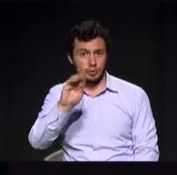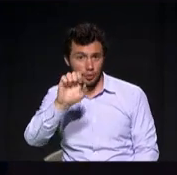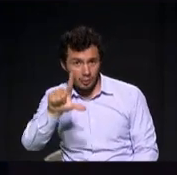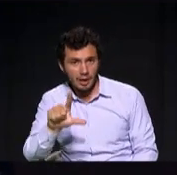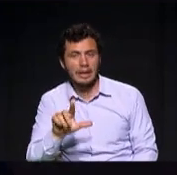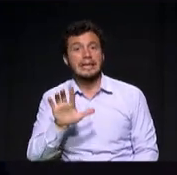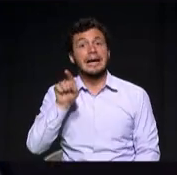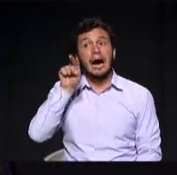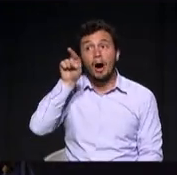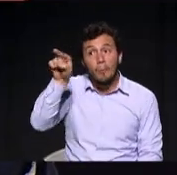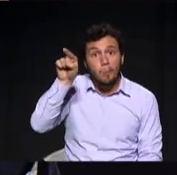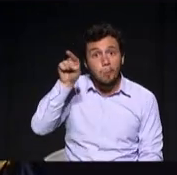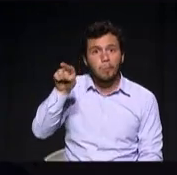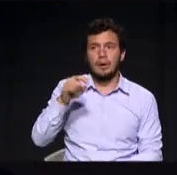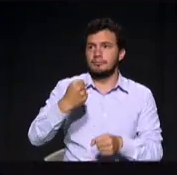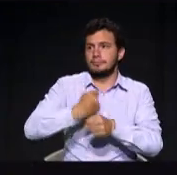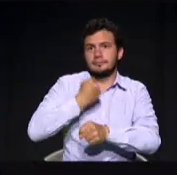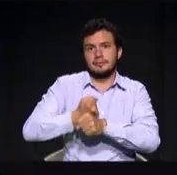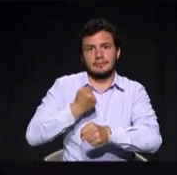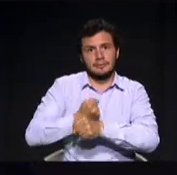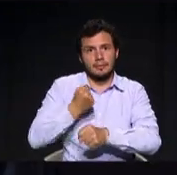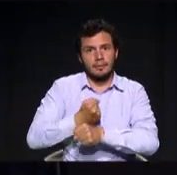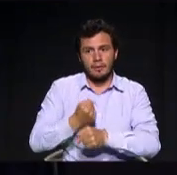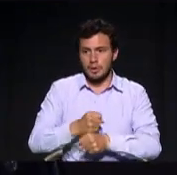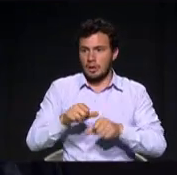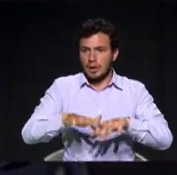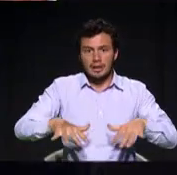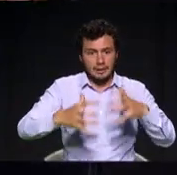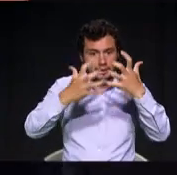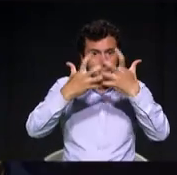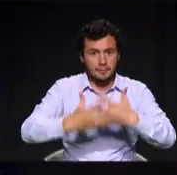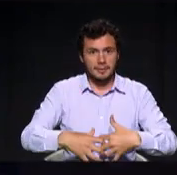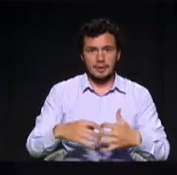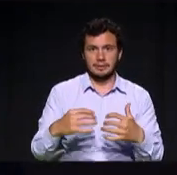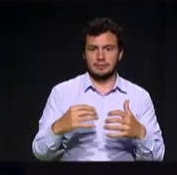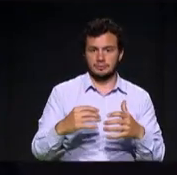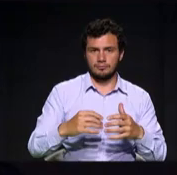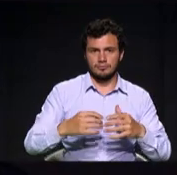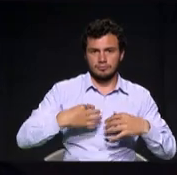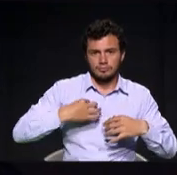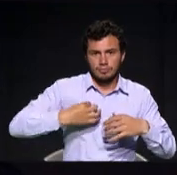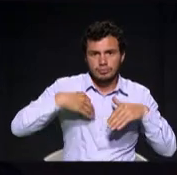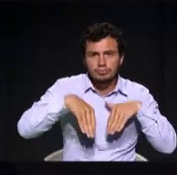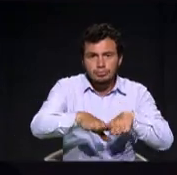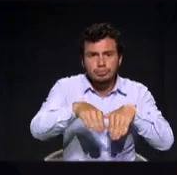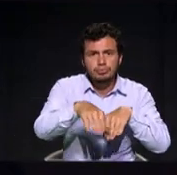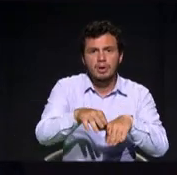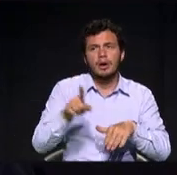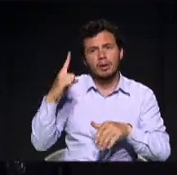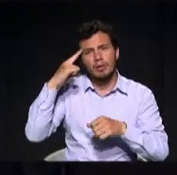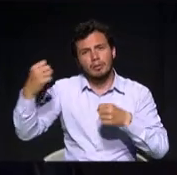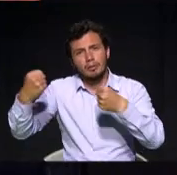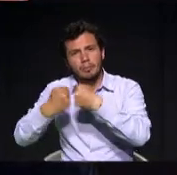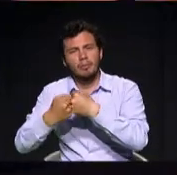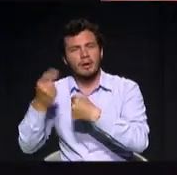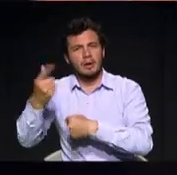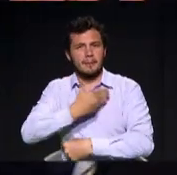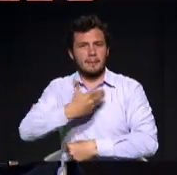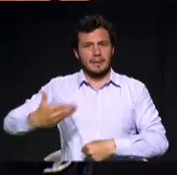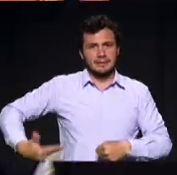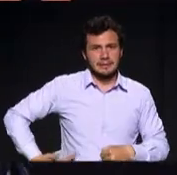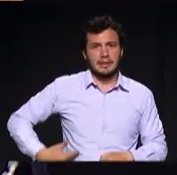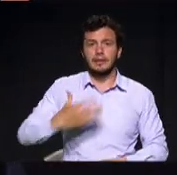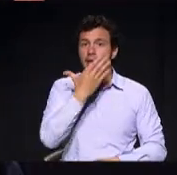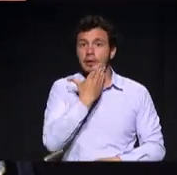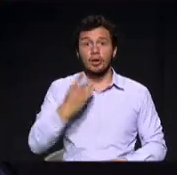vamos a recuperar la industria textil en la ciudad de medellín vamos a hablar con el presidente duque menor mal presidente duque es como me distraído y entonces o sea